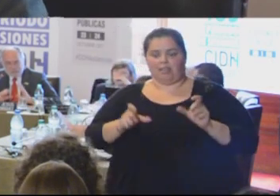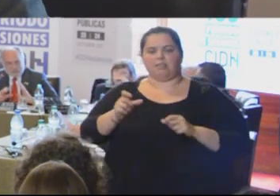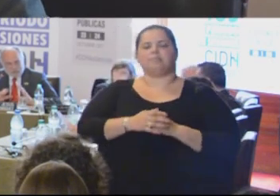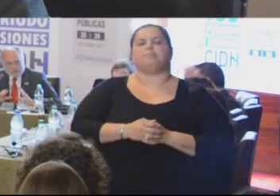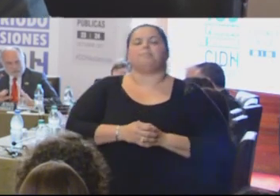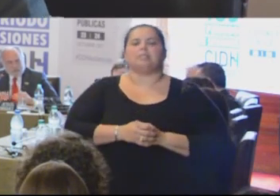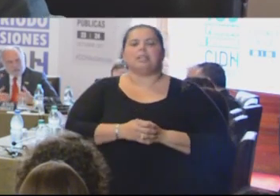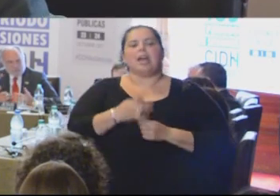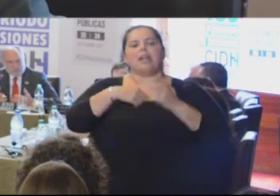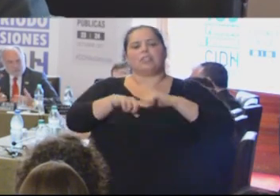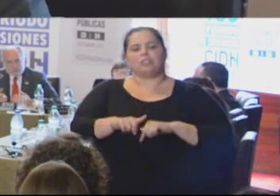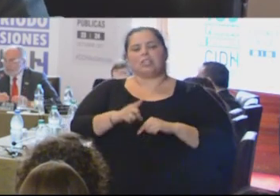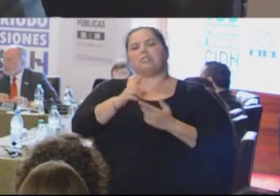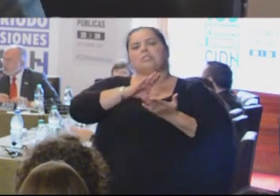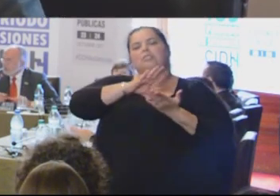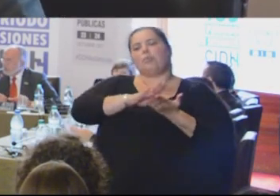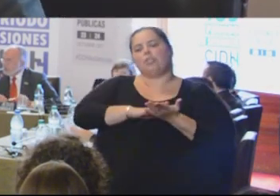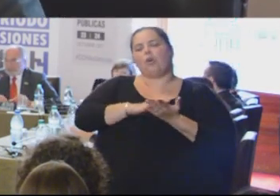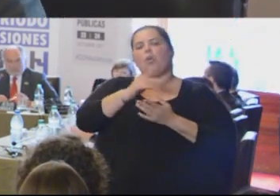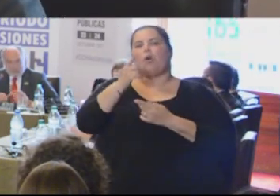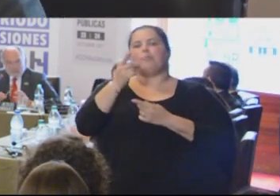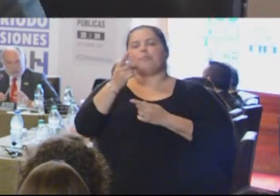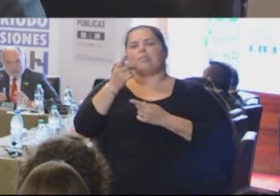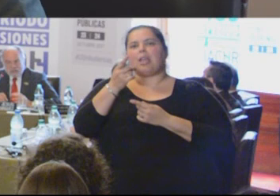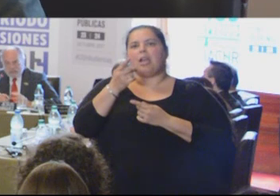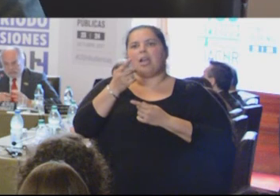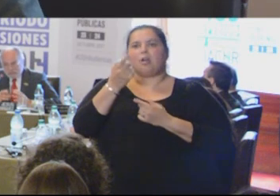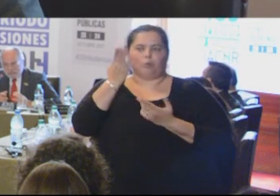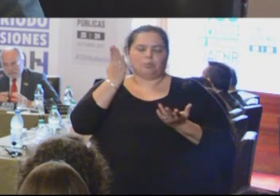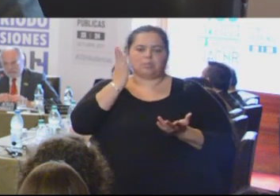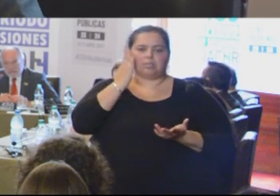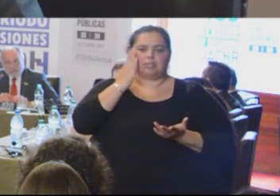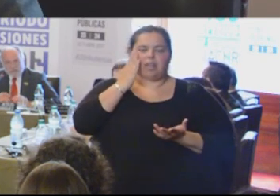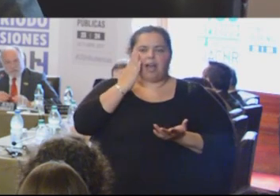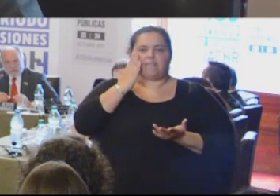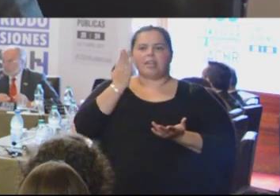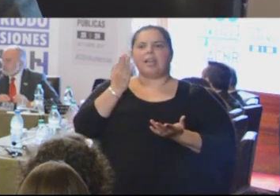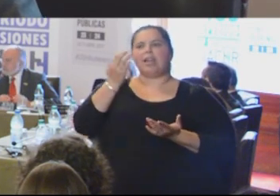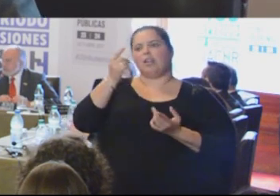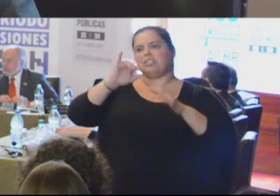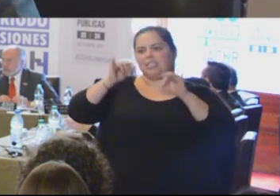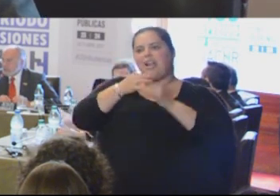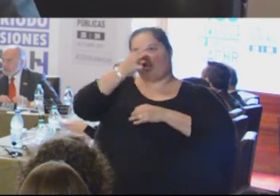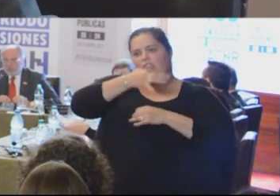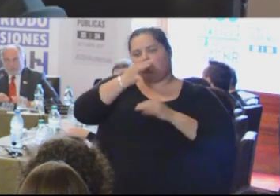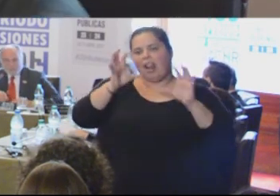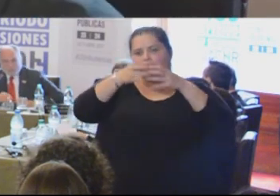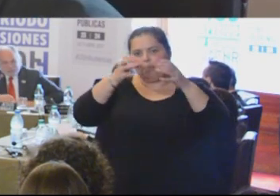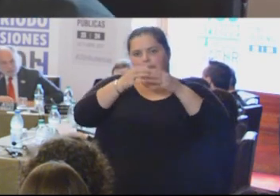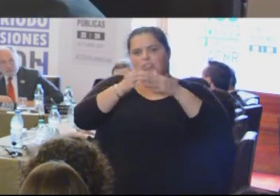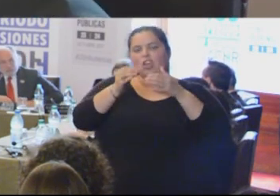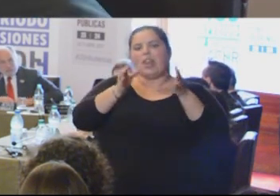sobre todo la selección como se sabe también hay y lo ha reiterado la comisión interamericana la